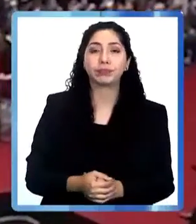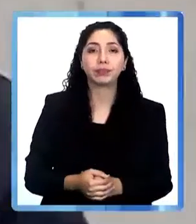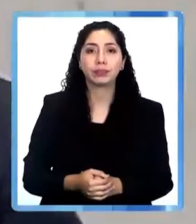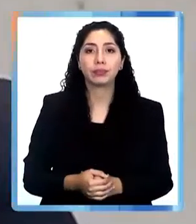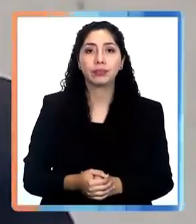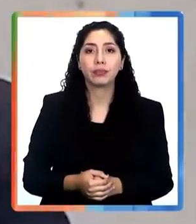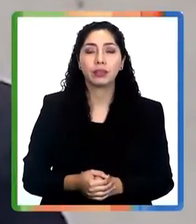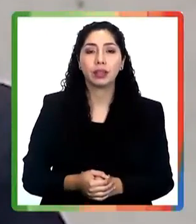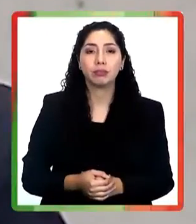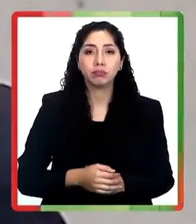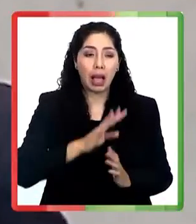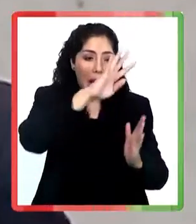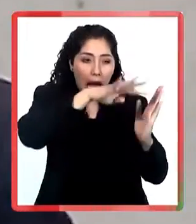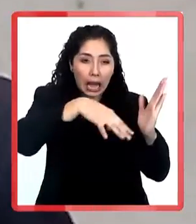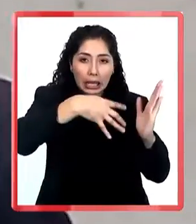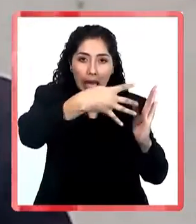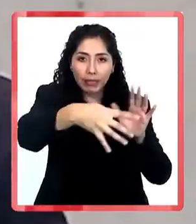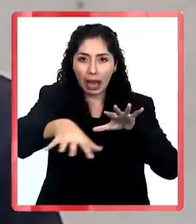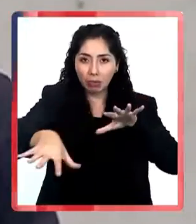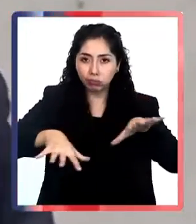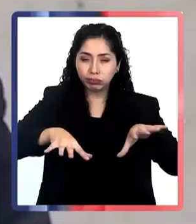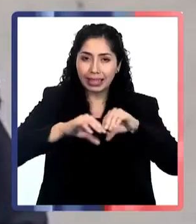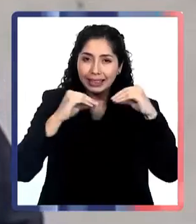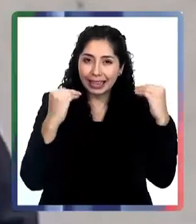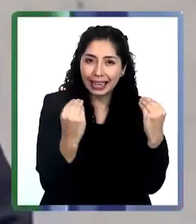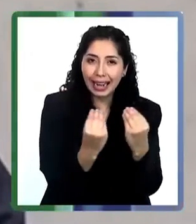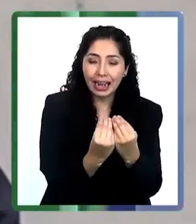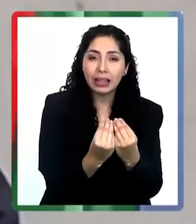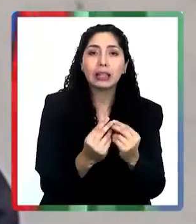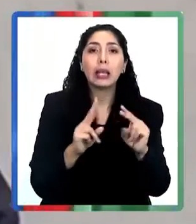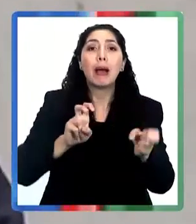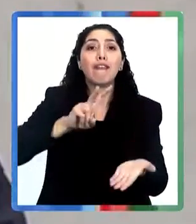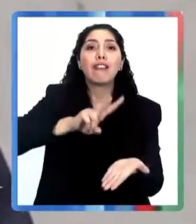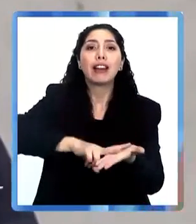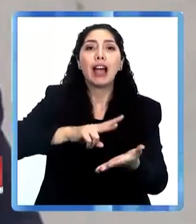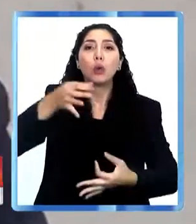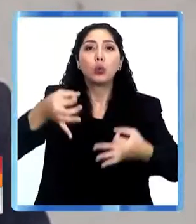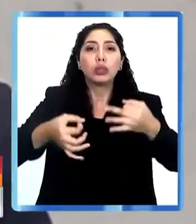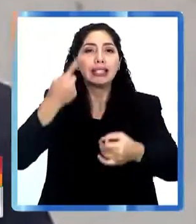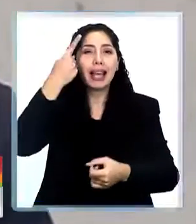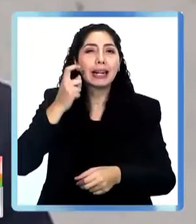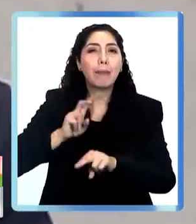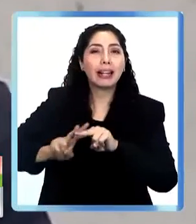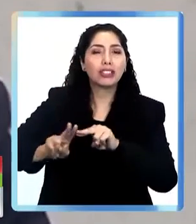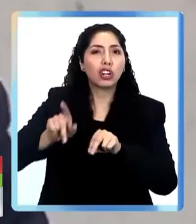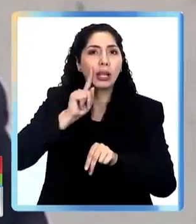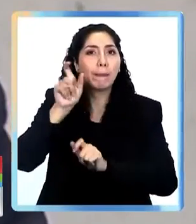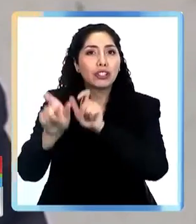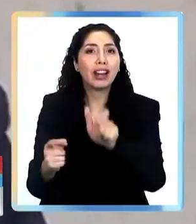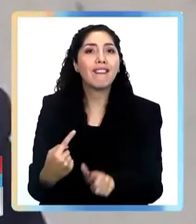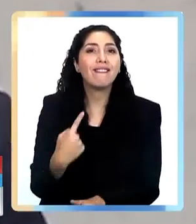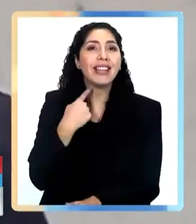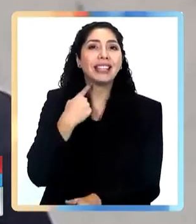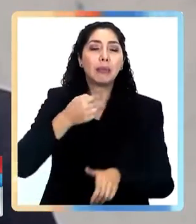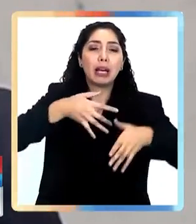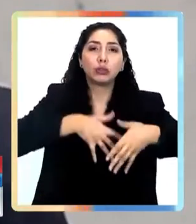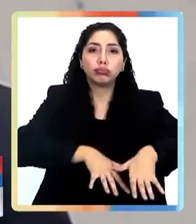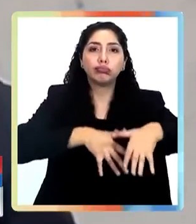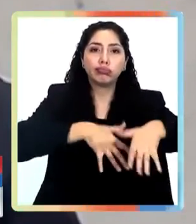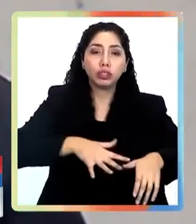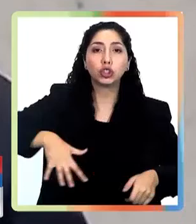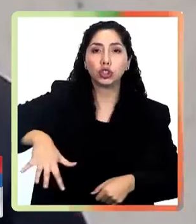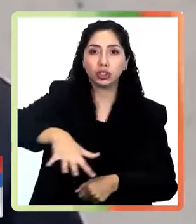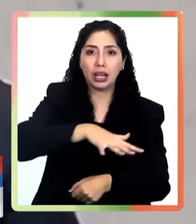presentado una agenda integral de verdad justicia y reparación a víctimas en el contexto del estallido social la cual contempla